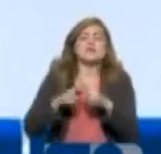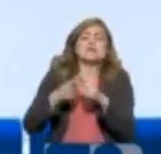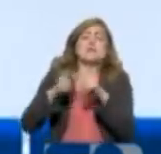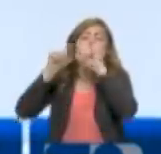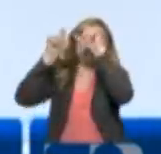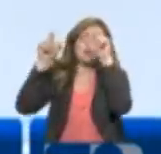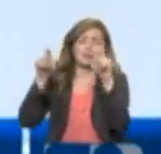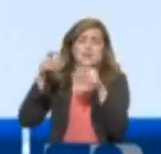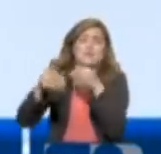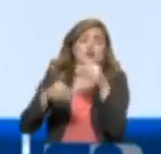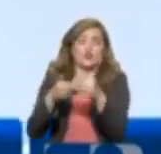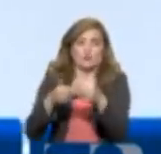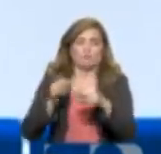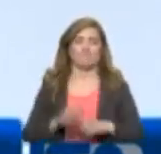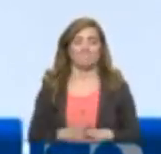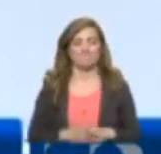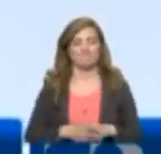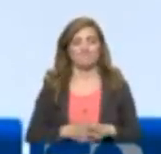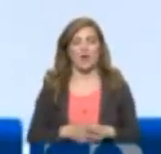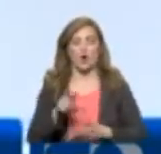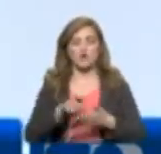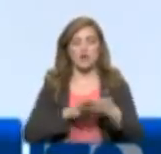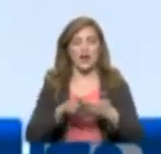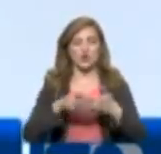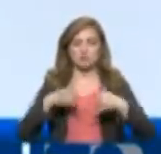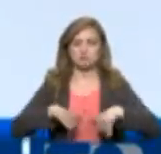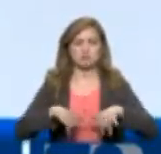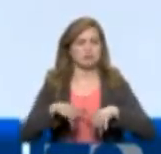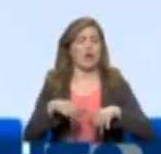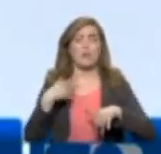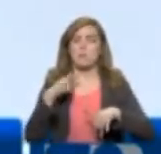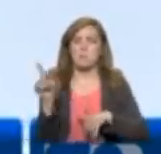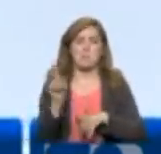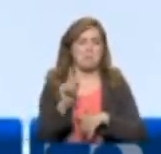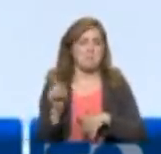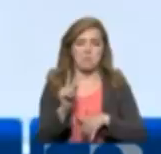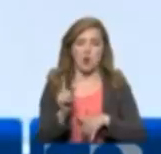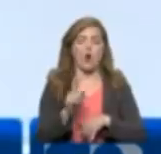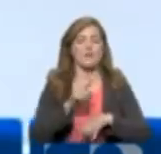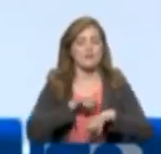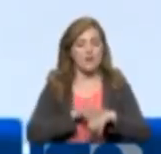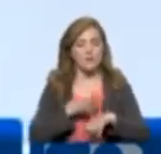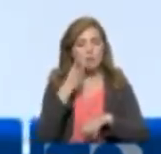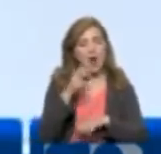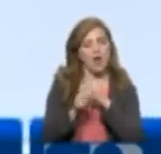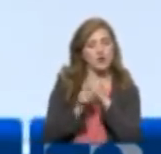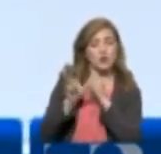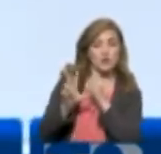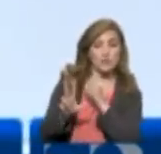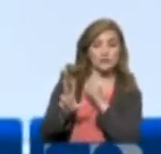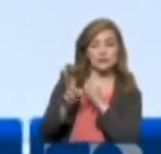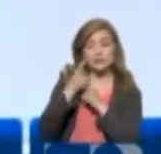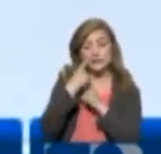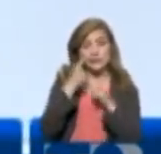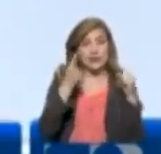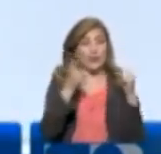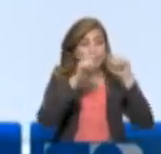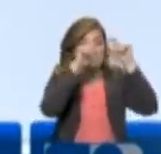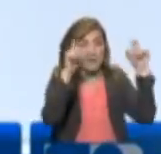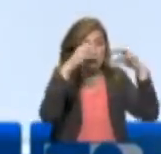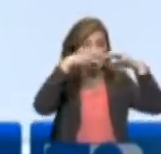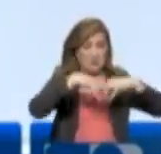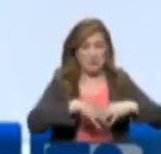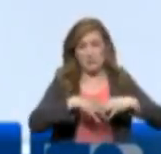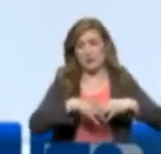de acuerdo de inversión a realizar el número de plazas de empleo a generar un tiempo en el cual podrán dar por terminado el contrato si es que el emprendimiento no